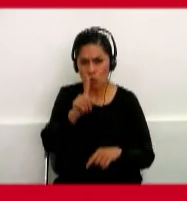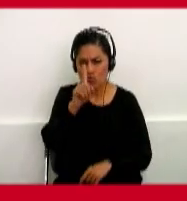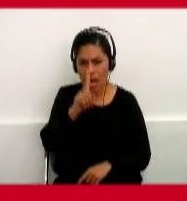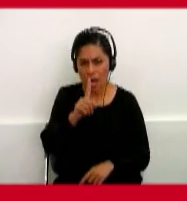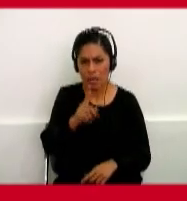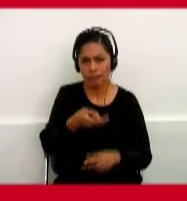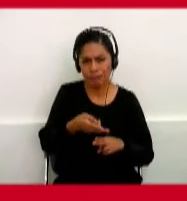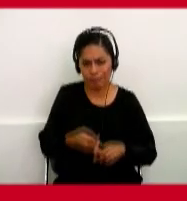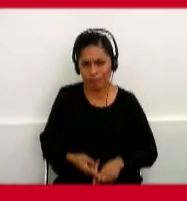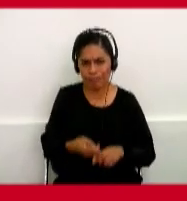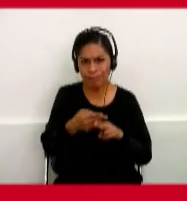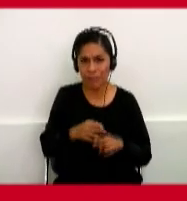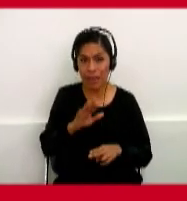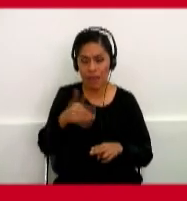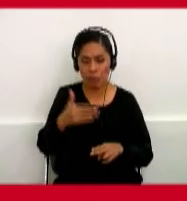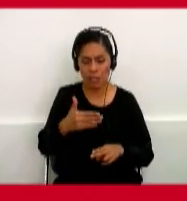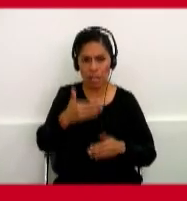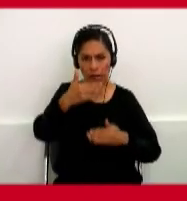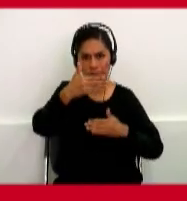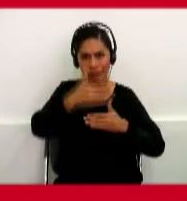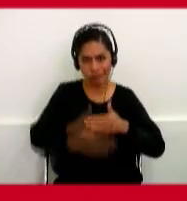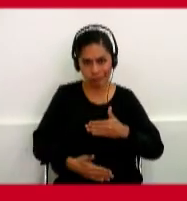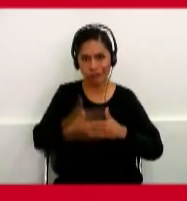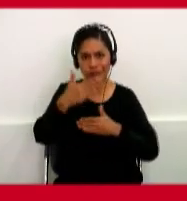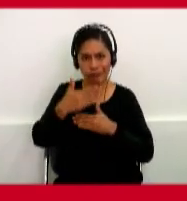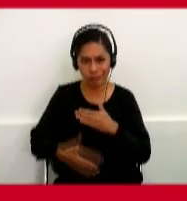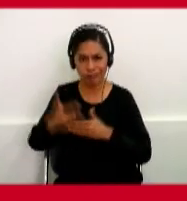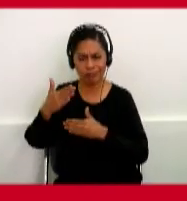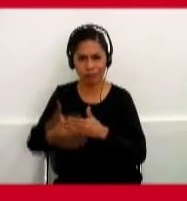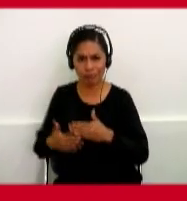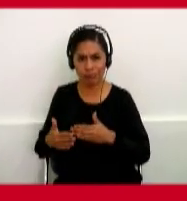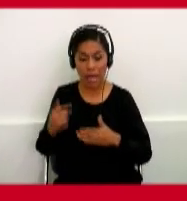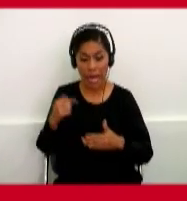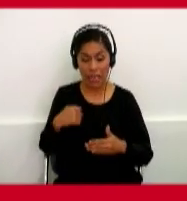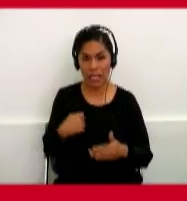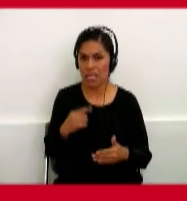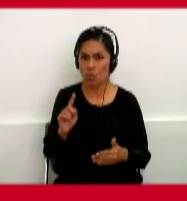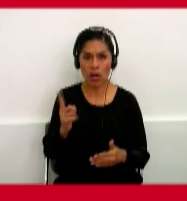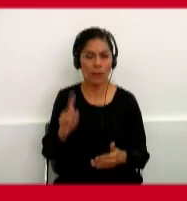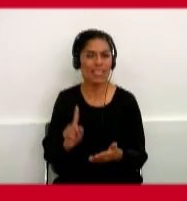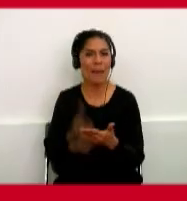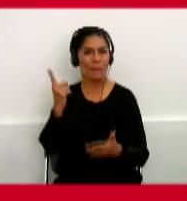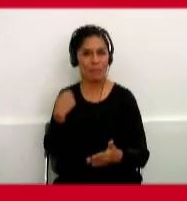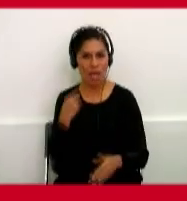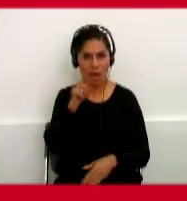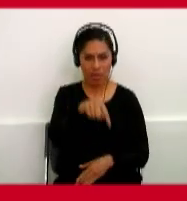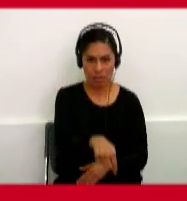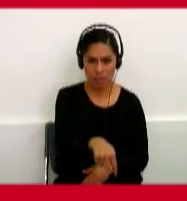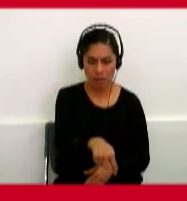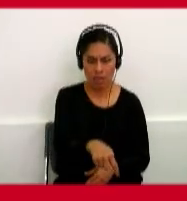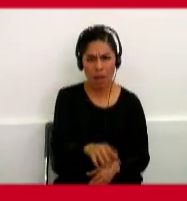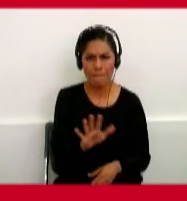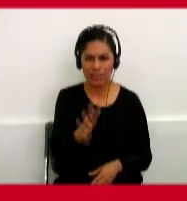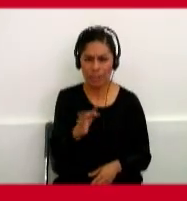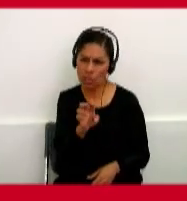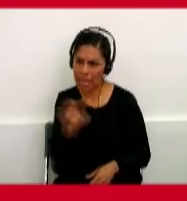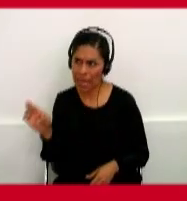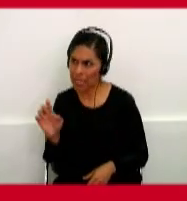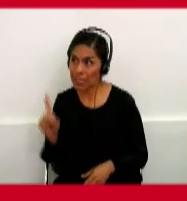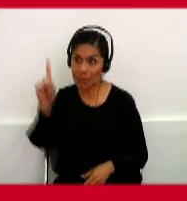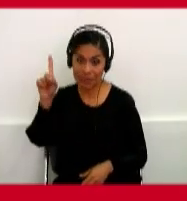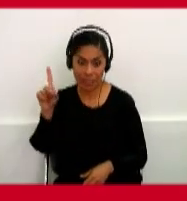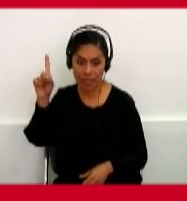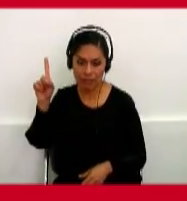de corte y me empiezo a posicionar en la zona de la región de optimización, que está a la derecha, más arriba. Eso quiere decir